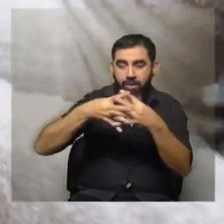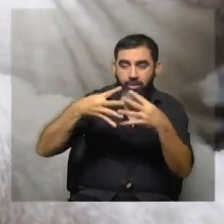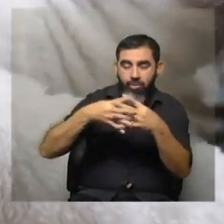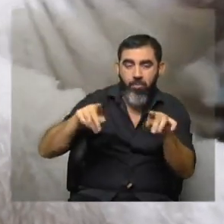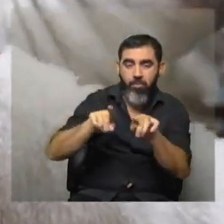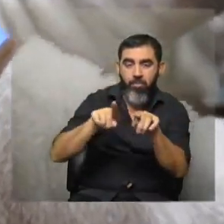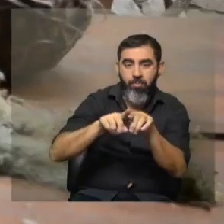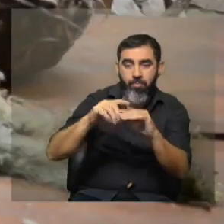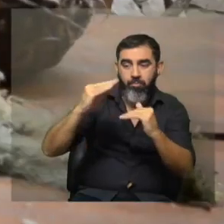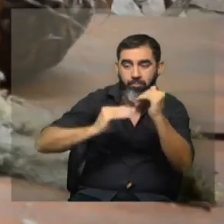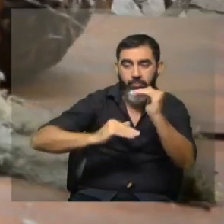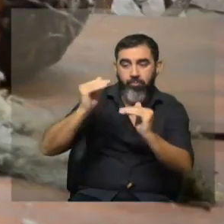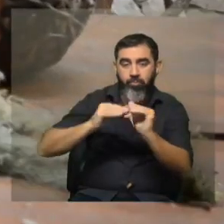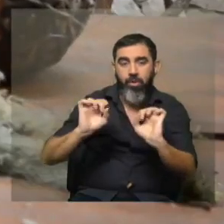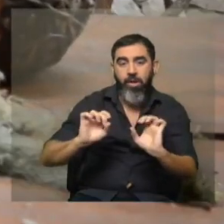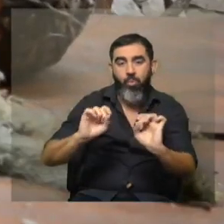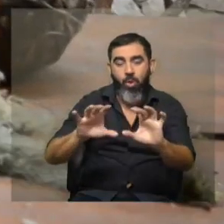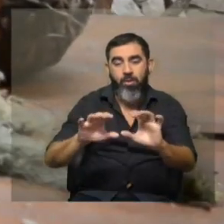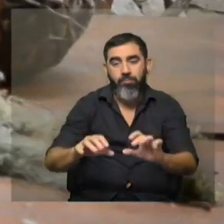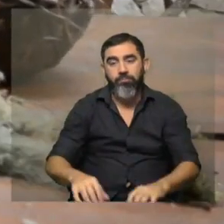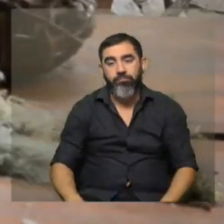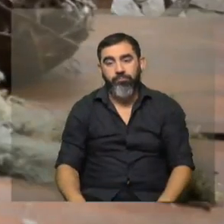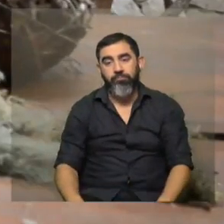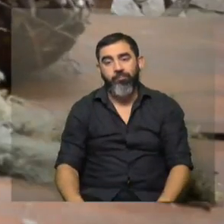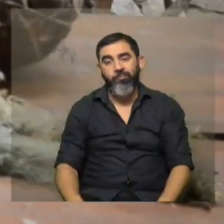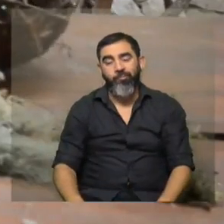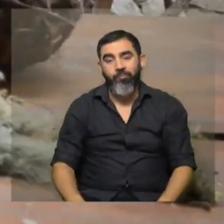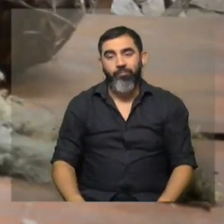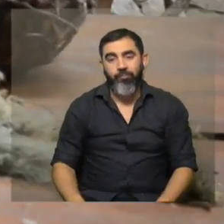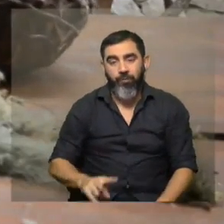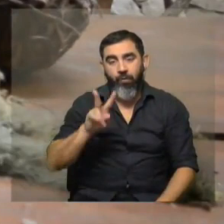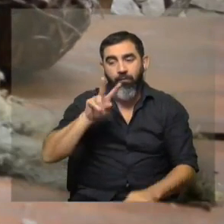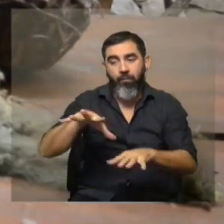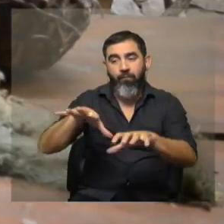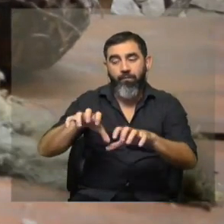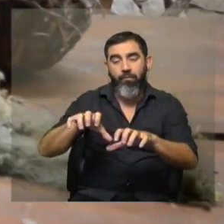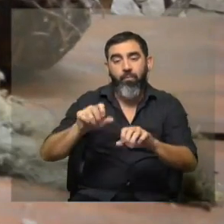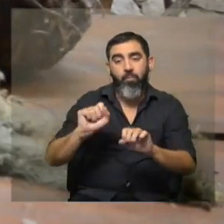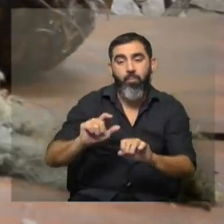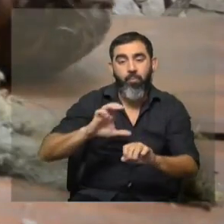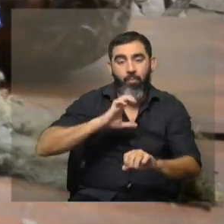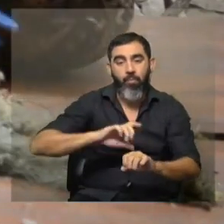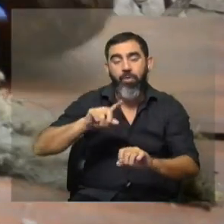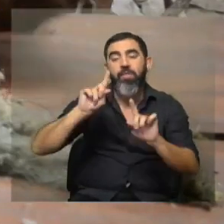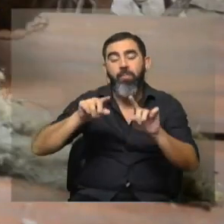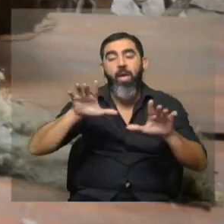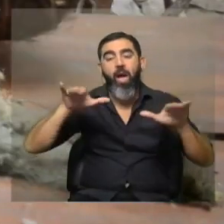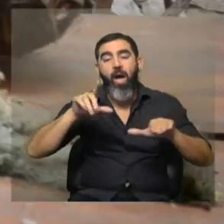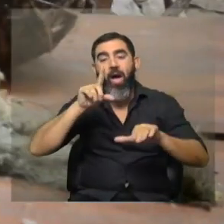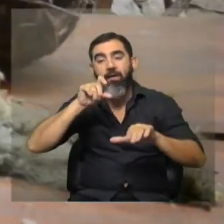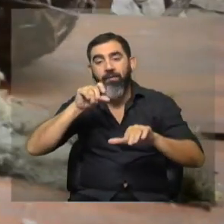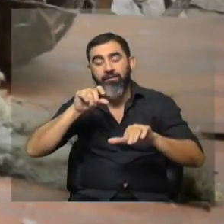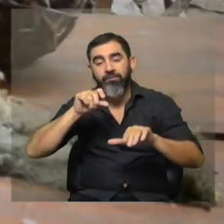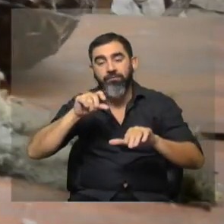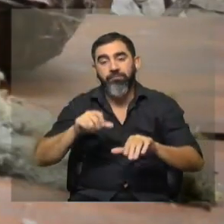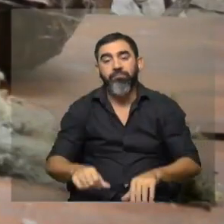la estructura que tenían los nidos naturales que los vimos ocupando este ratón, porque este ratón hace nidos propios, pero también ocupa nidos de aves, o incluso dormideros,